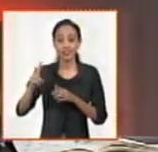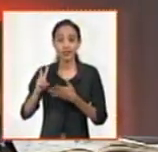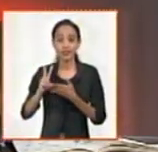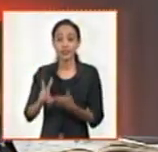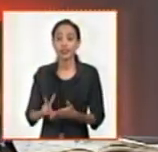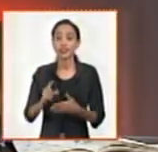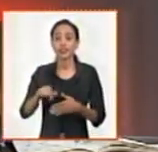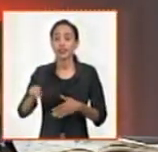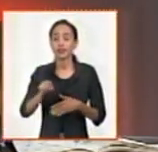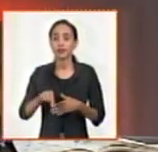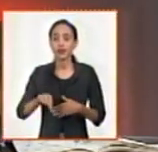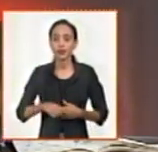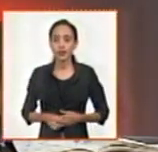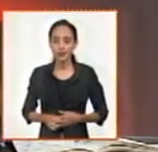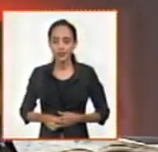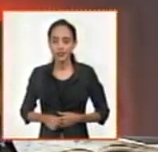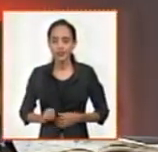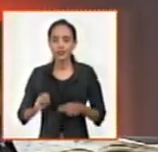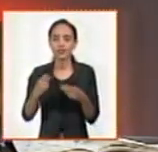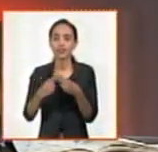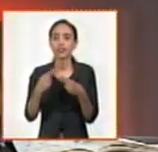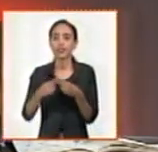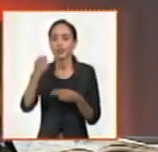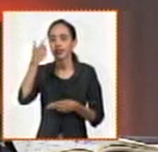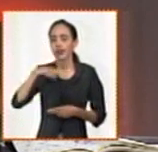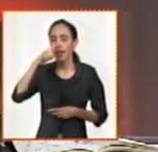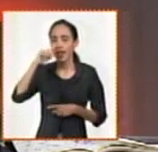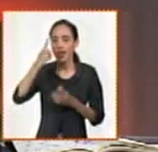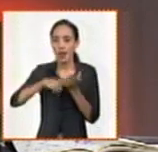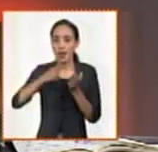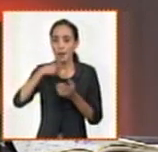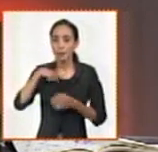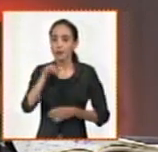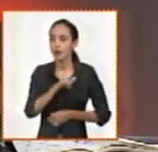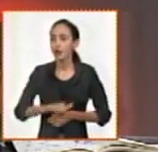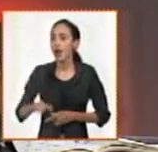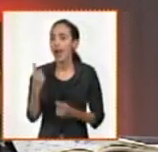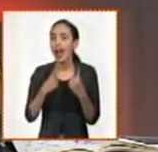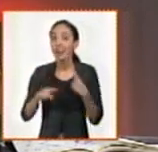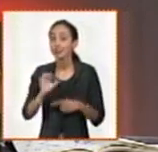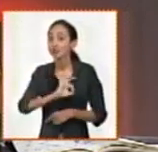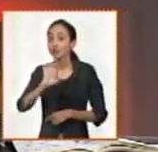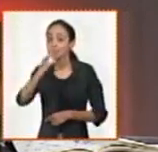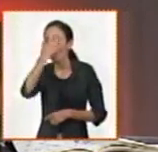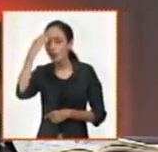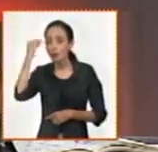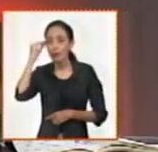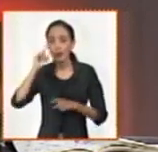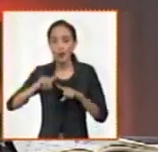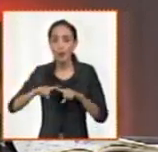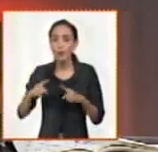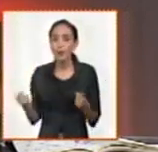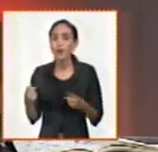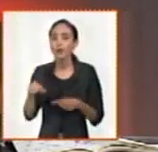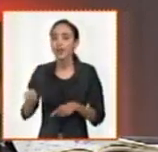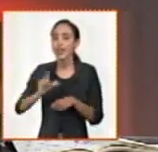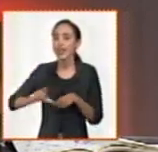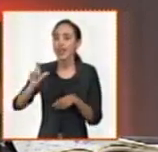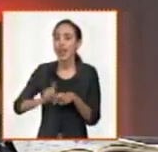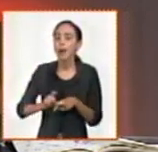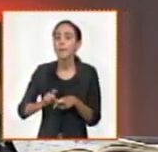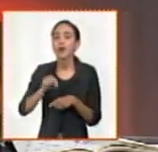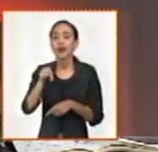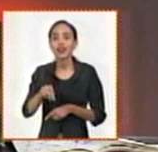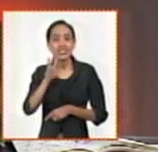este evento de la ANAP. Y la verdad cada vez es inolvidable, porque estas visitas al campo donde se